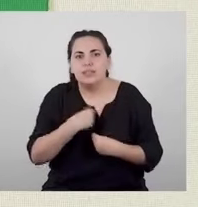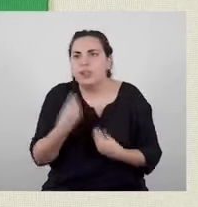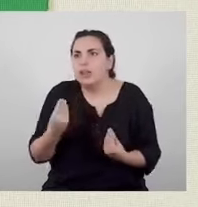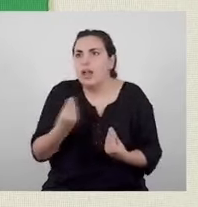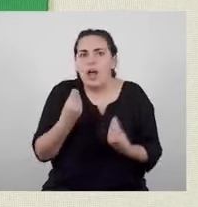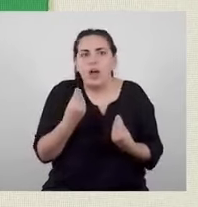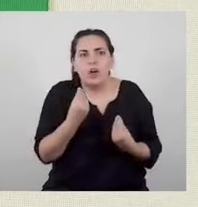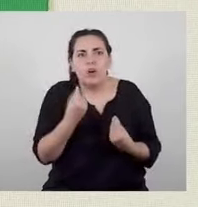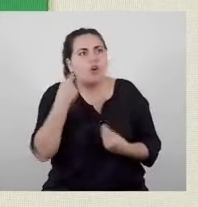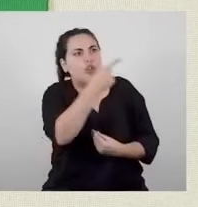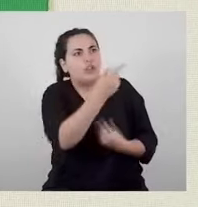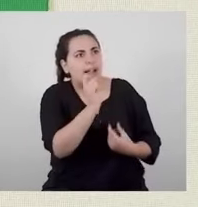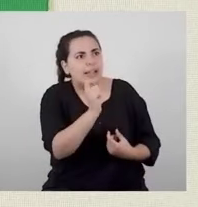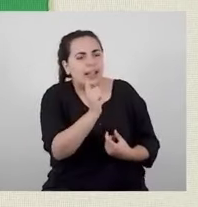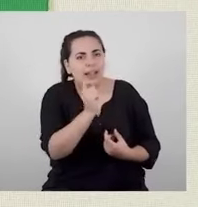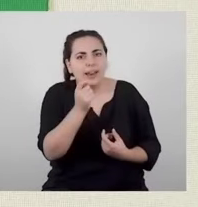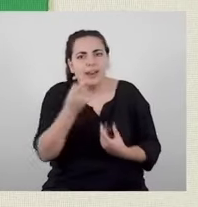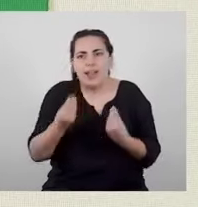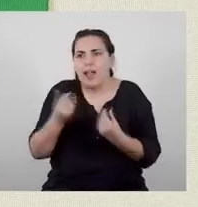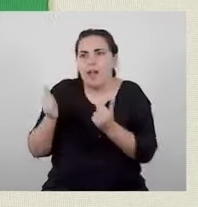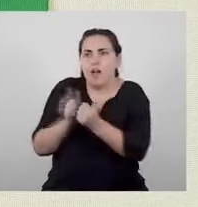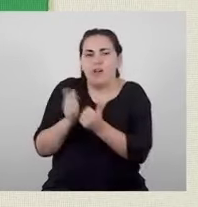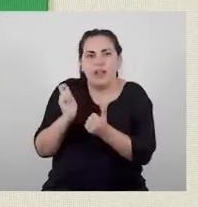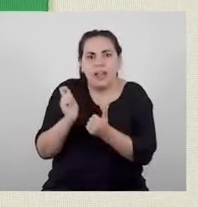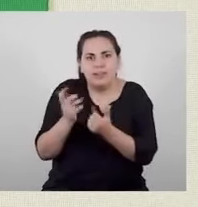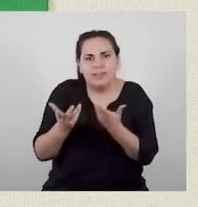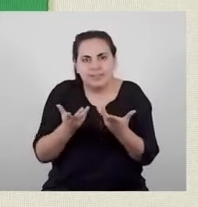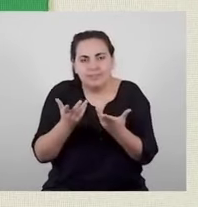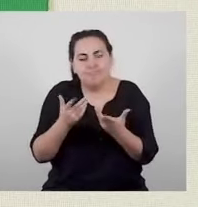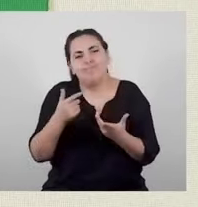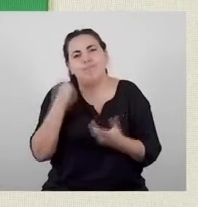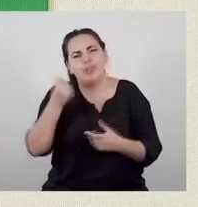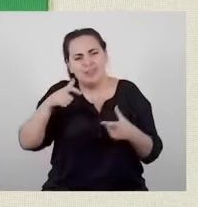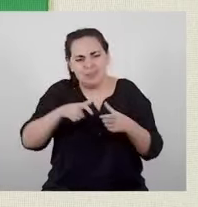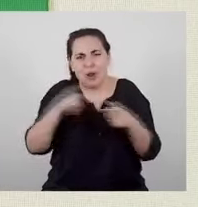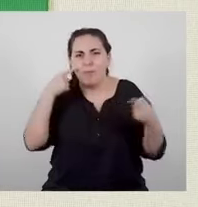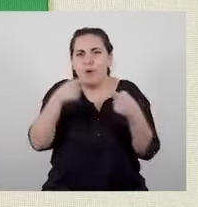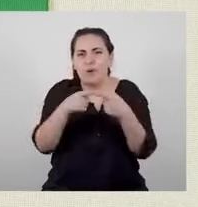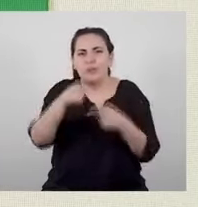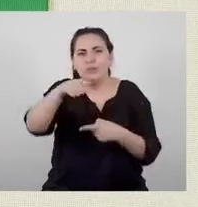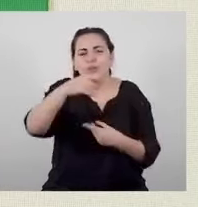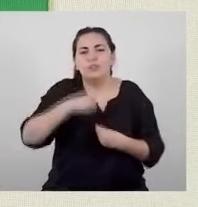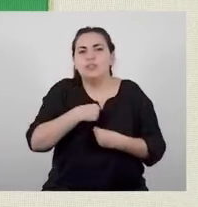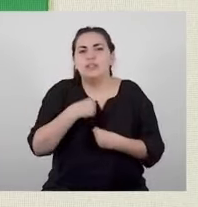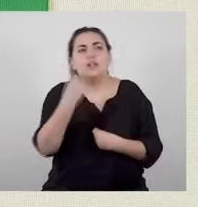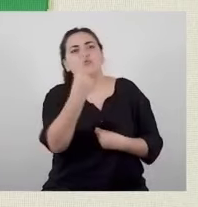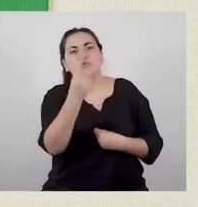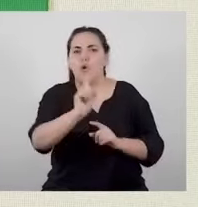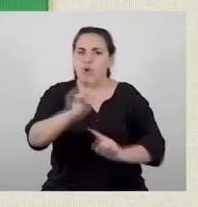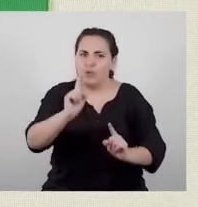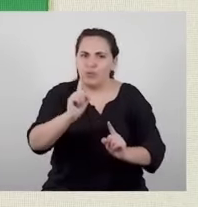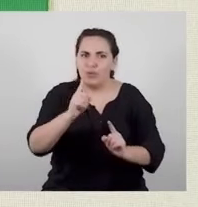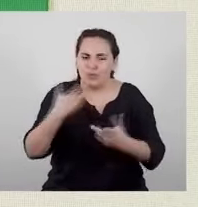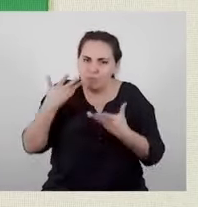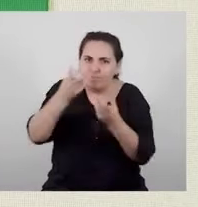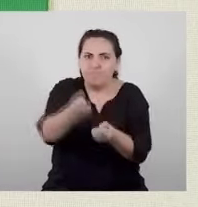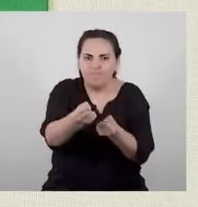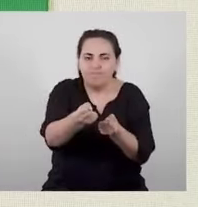¿con quién voy? este programa está hecho para que vos no te sientas más solo para que no te sientas más sola entonces